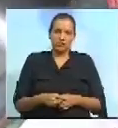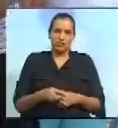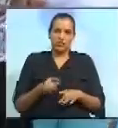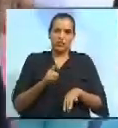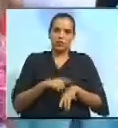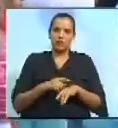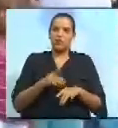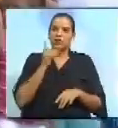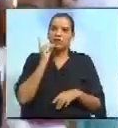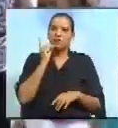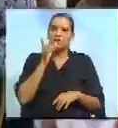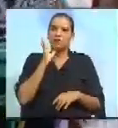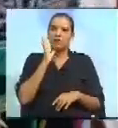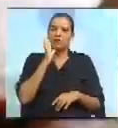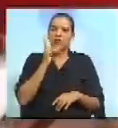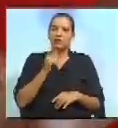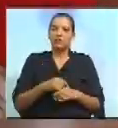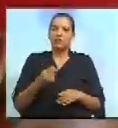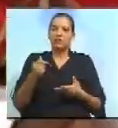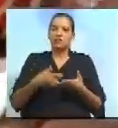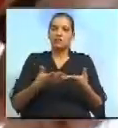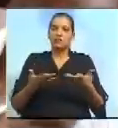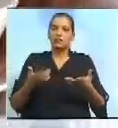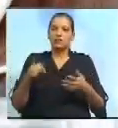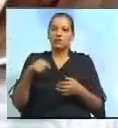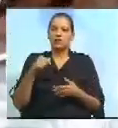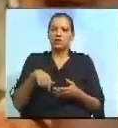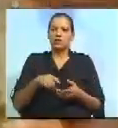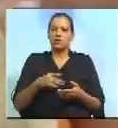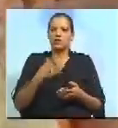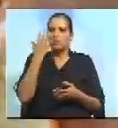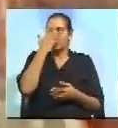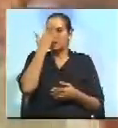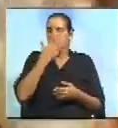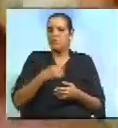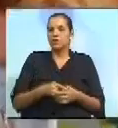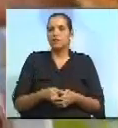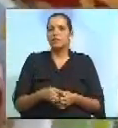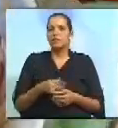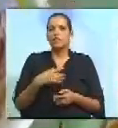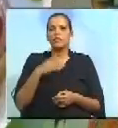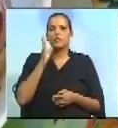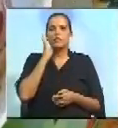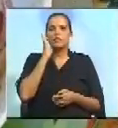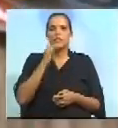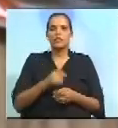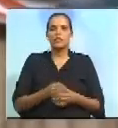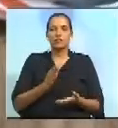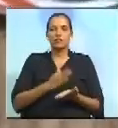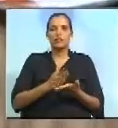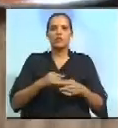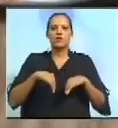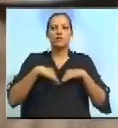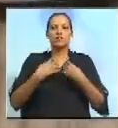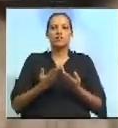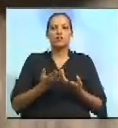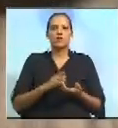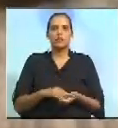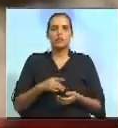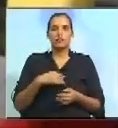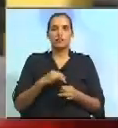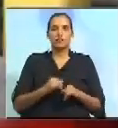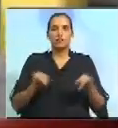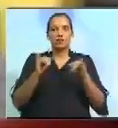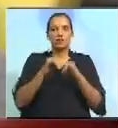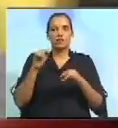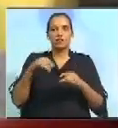A la hora de hablar de los platos que comprende la gastronomía esmeraldeña al desayuno, hay que hablar de preparaciones entre las que se destaca